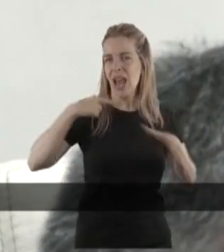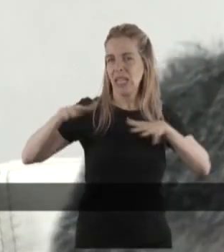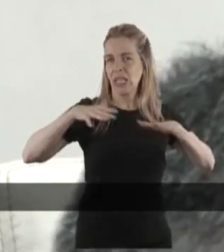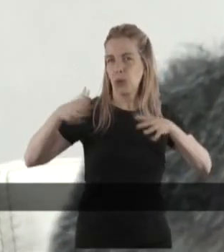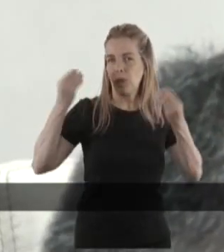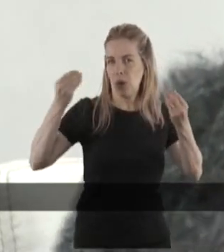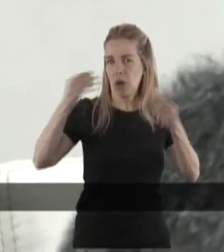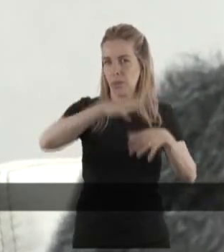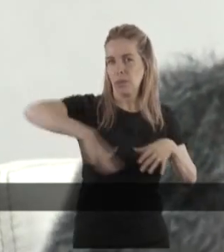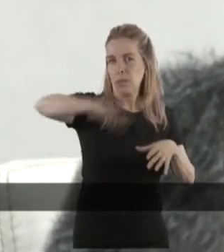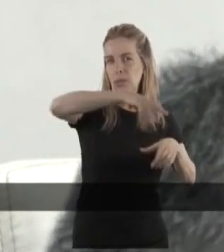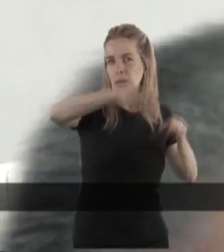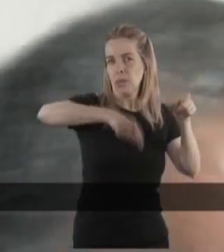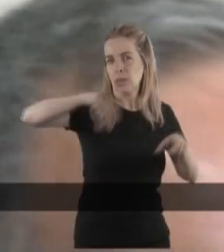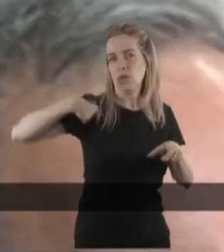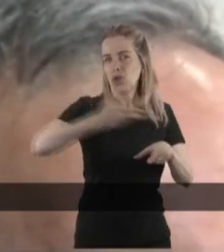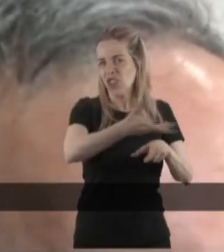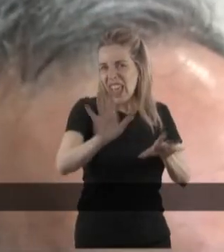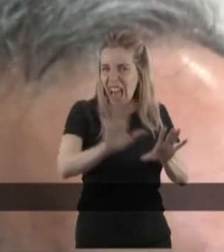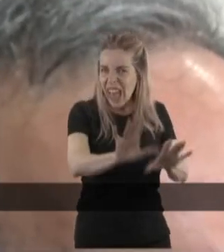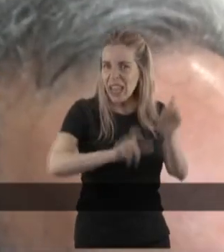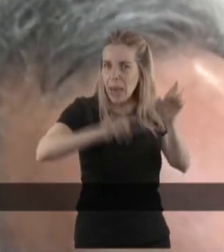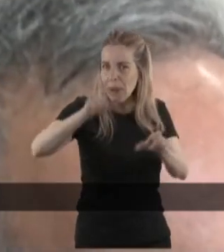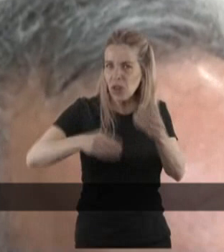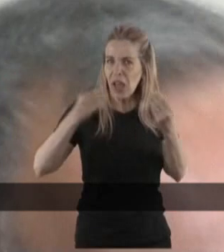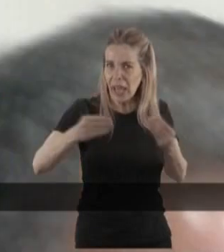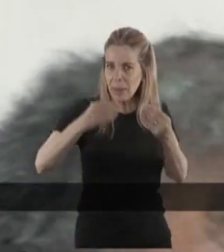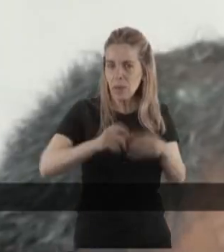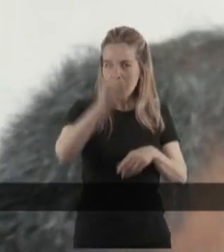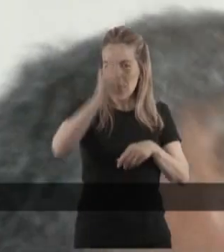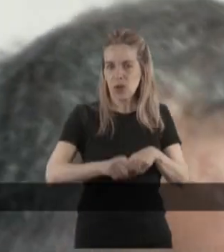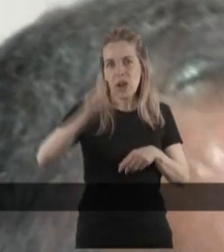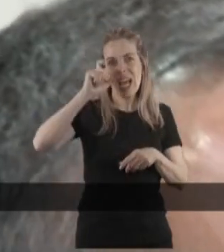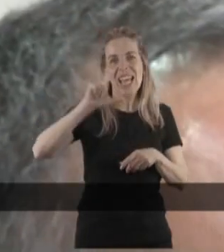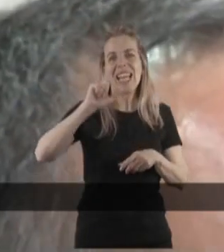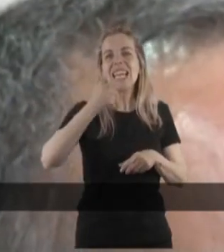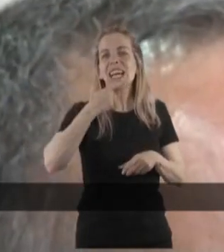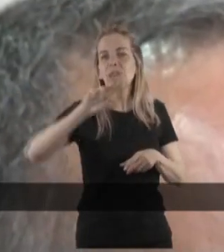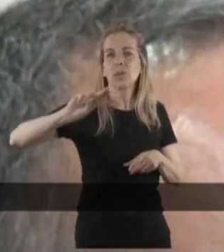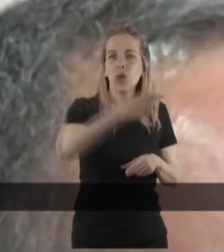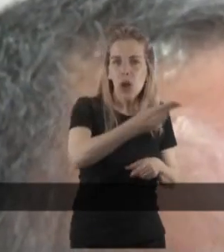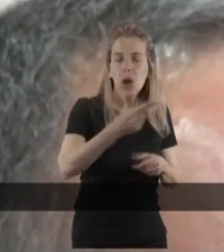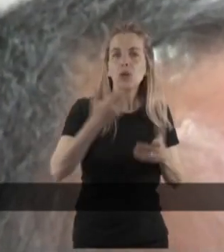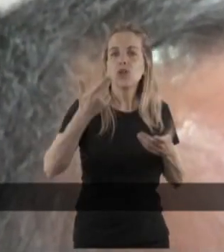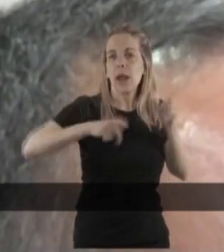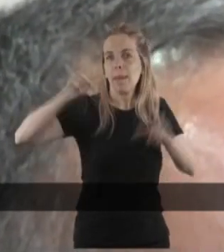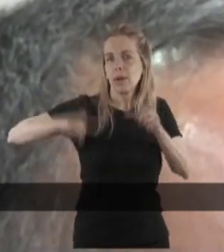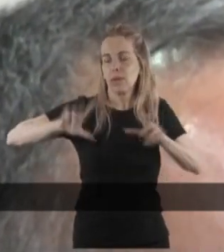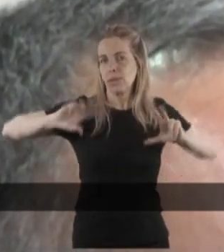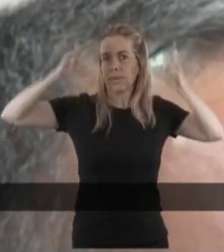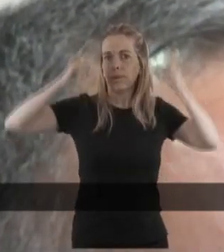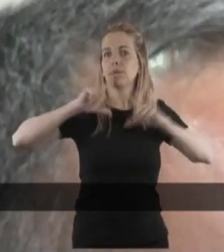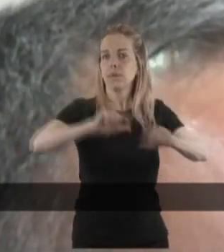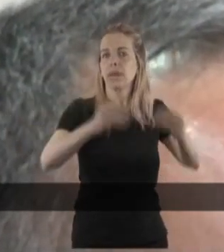un sector de la población civil terminó con la vida de Elías Garay. Esto ha generado distintas reacciones y también desde el propio